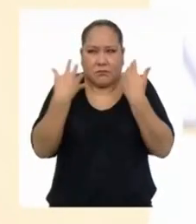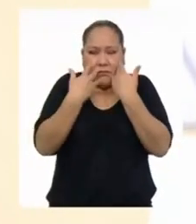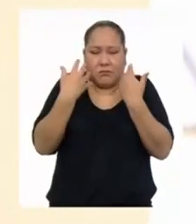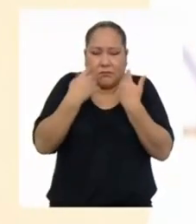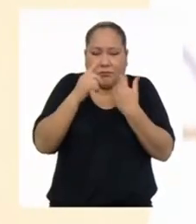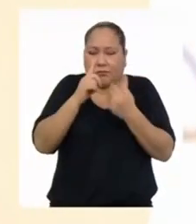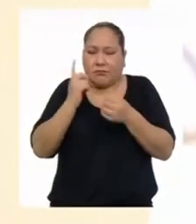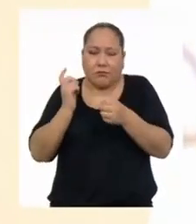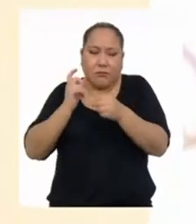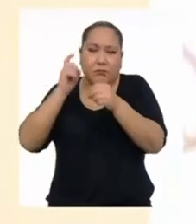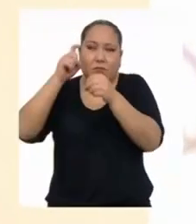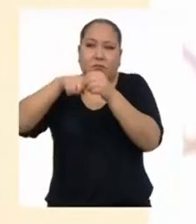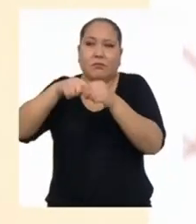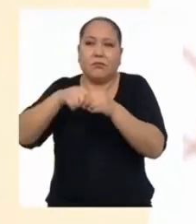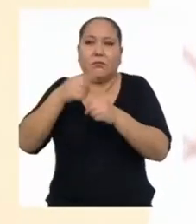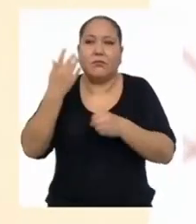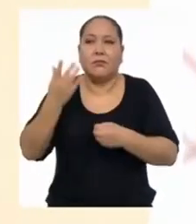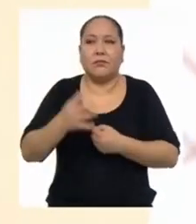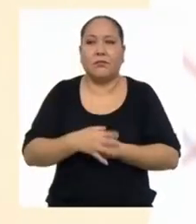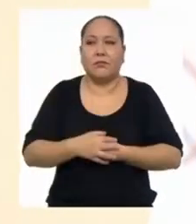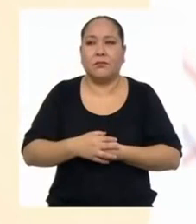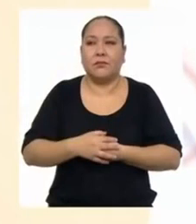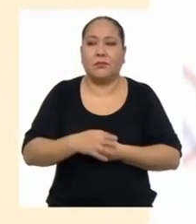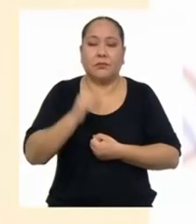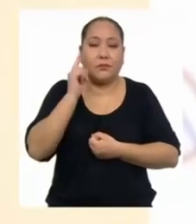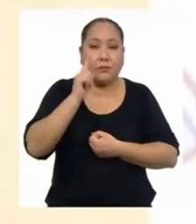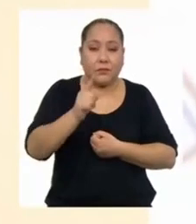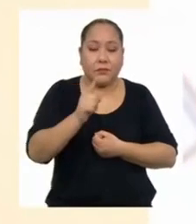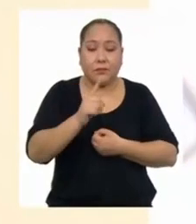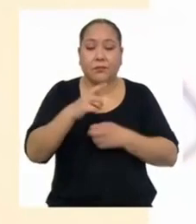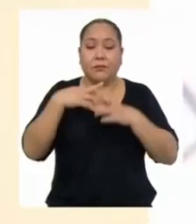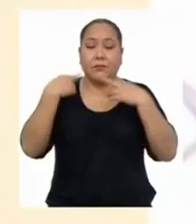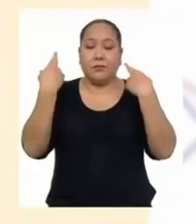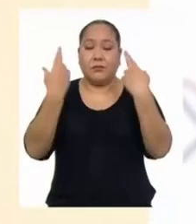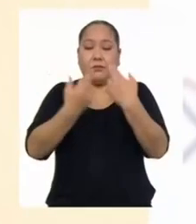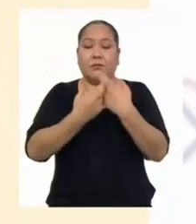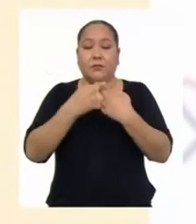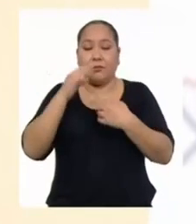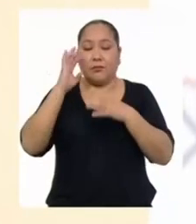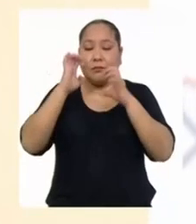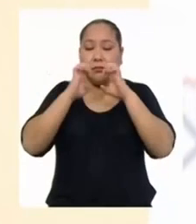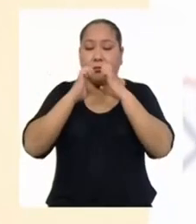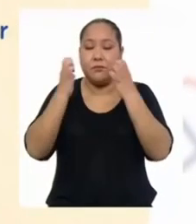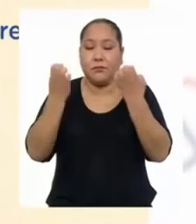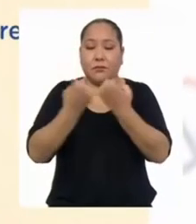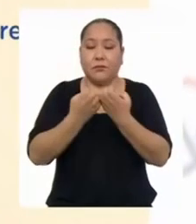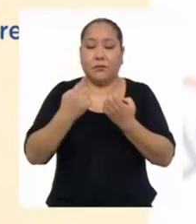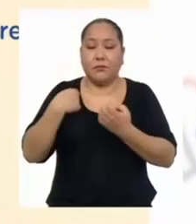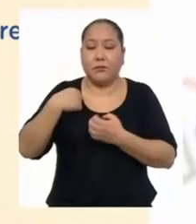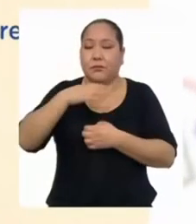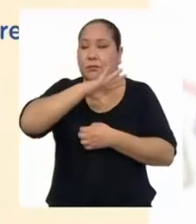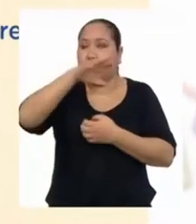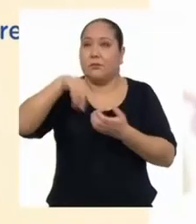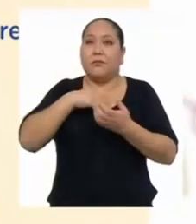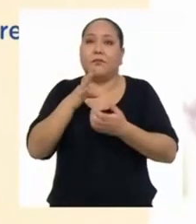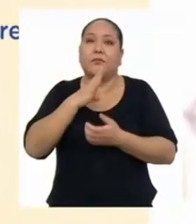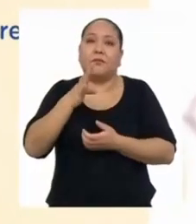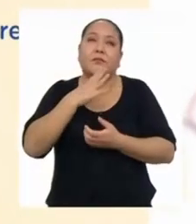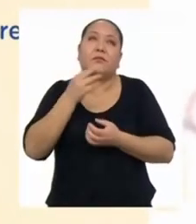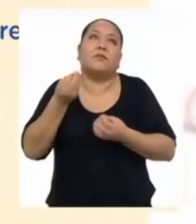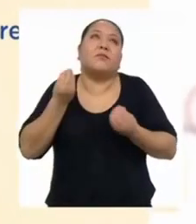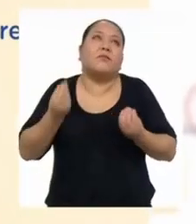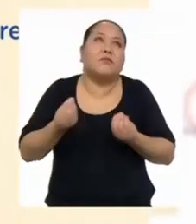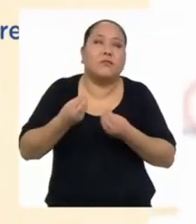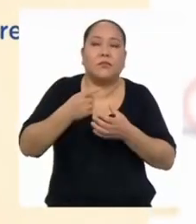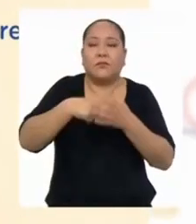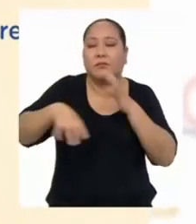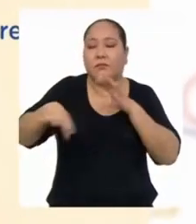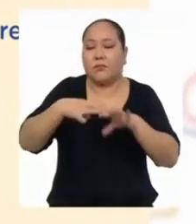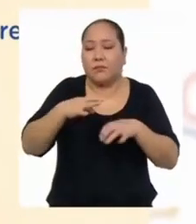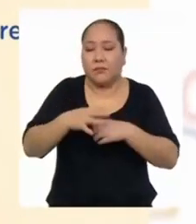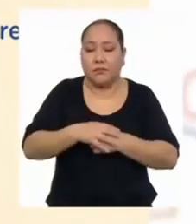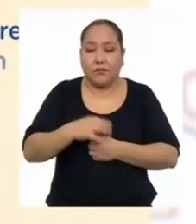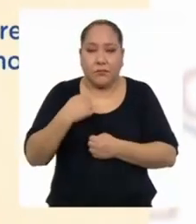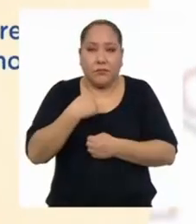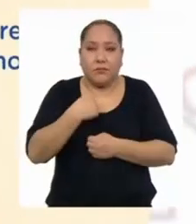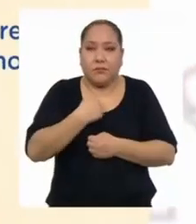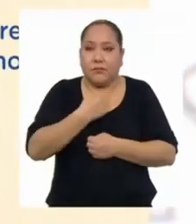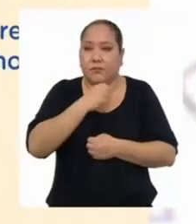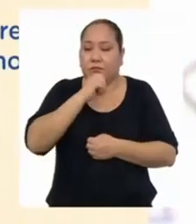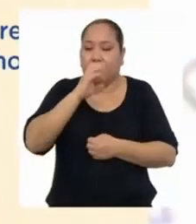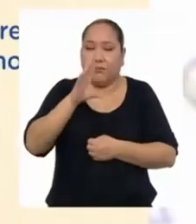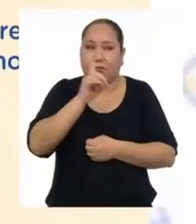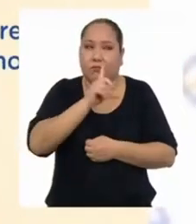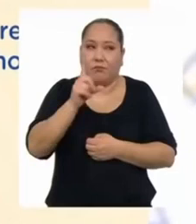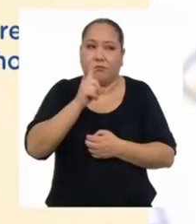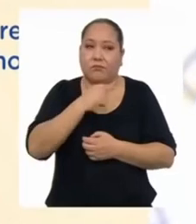encajar y ser parte de él. En una de las reuniones del equipo, todos hablaban sobre cómo les había ido. Yo dije que no me gustaba mucho